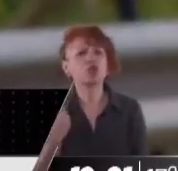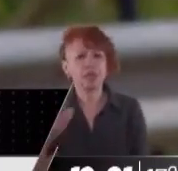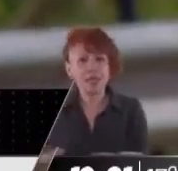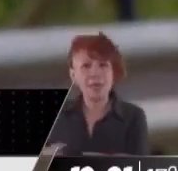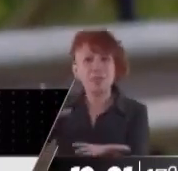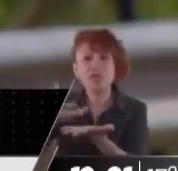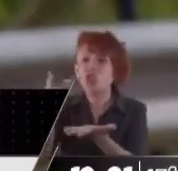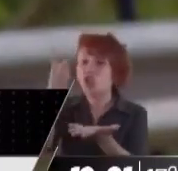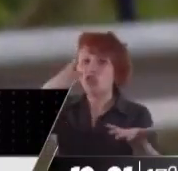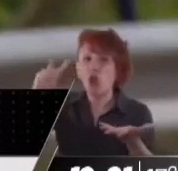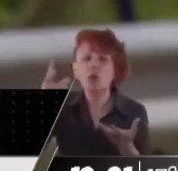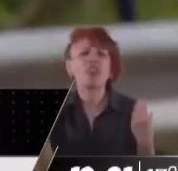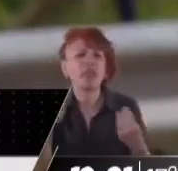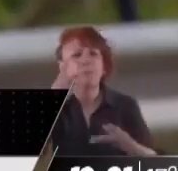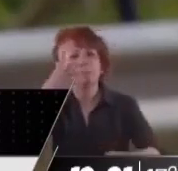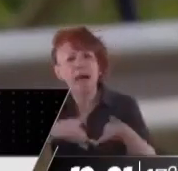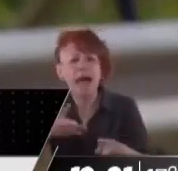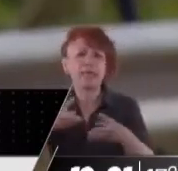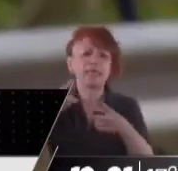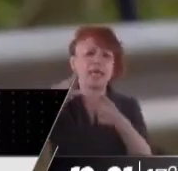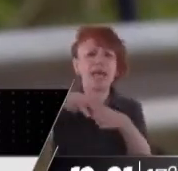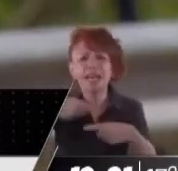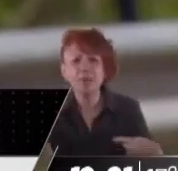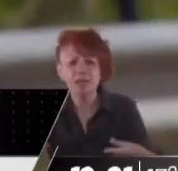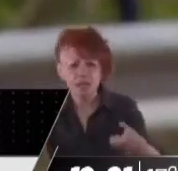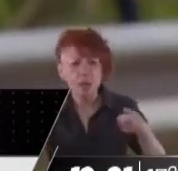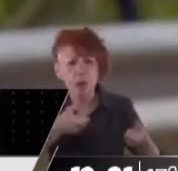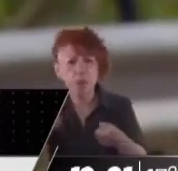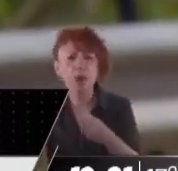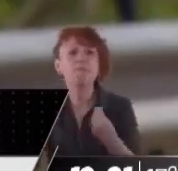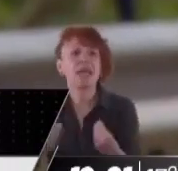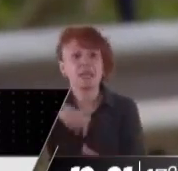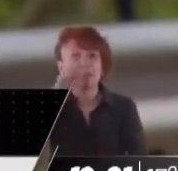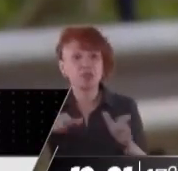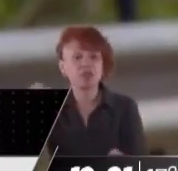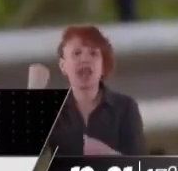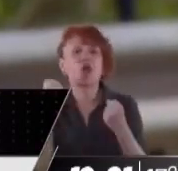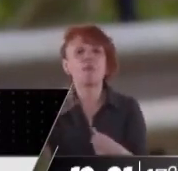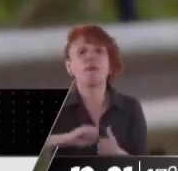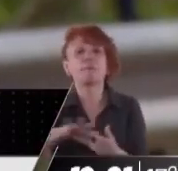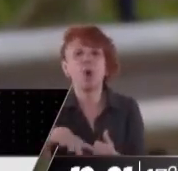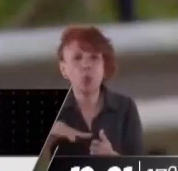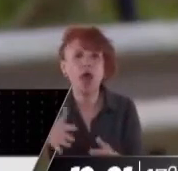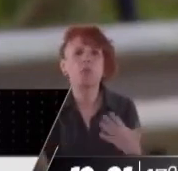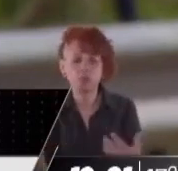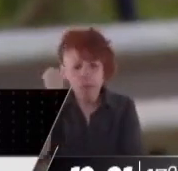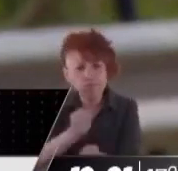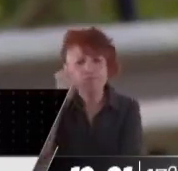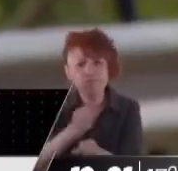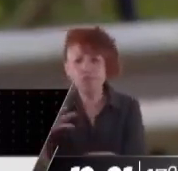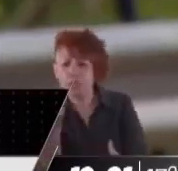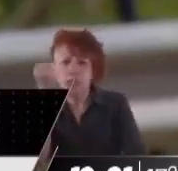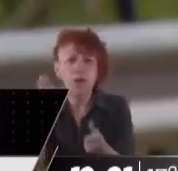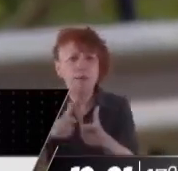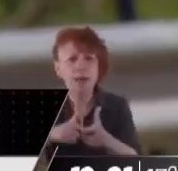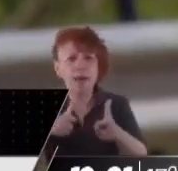inversión en máquinas y herramientas para que los trabajadores de la economía popular sigan recuperando el trabajo,